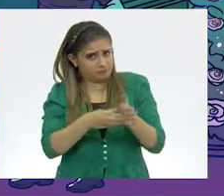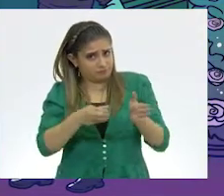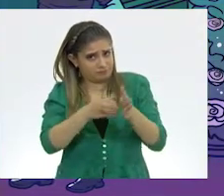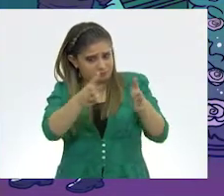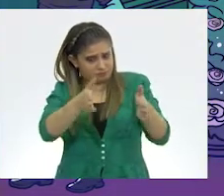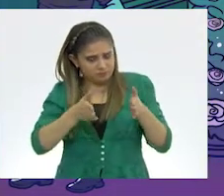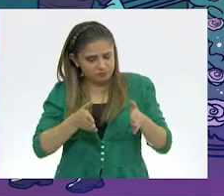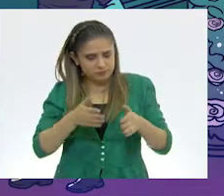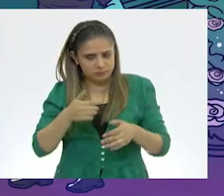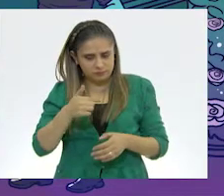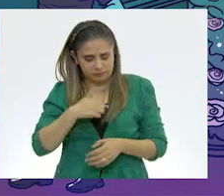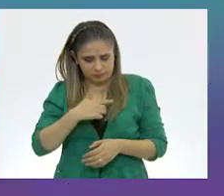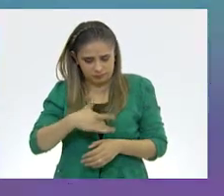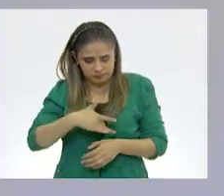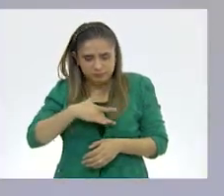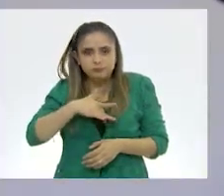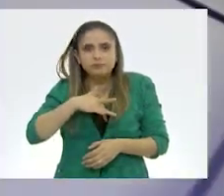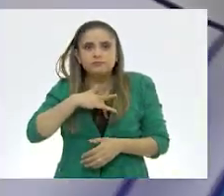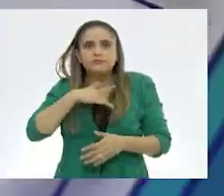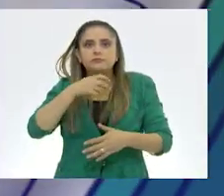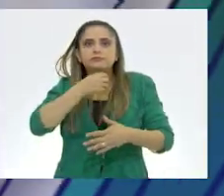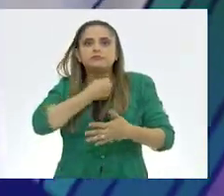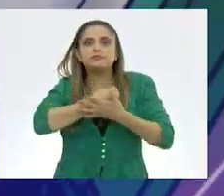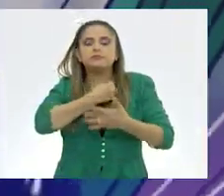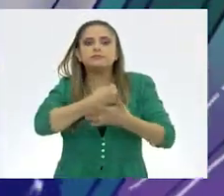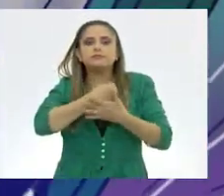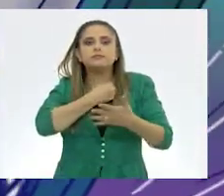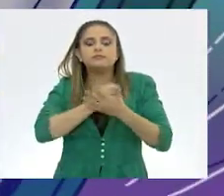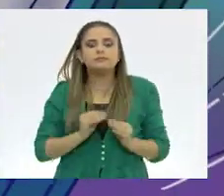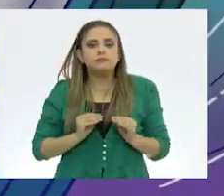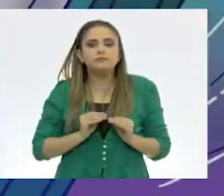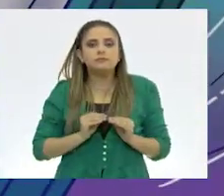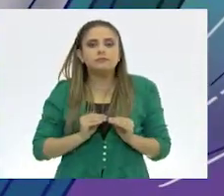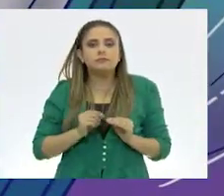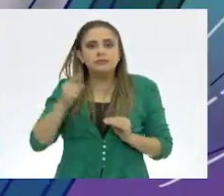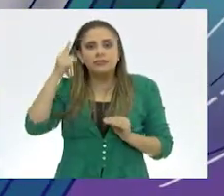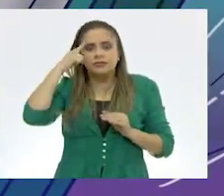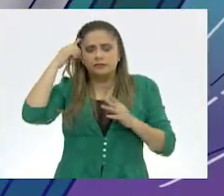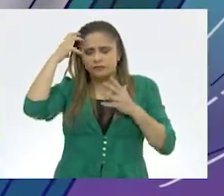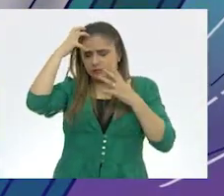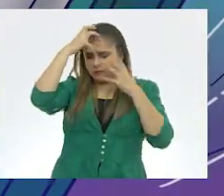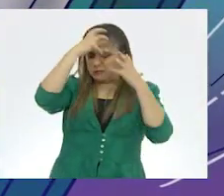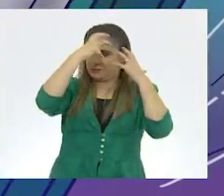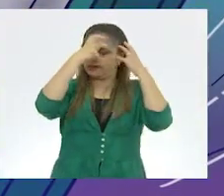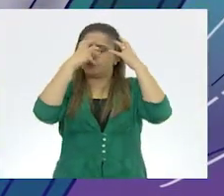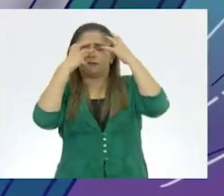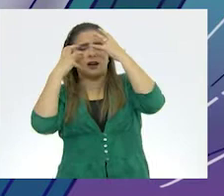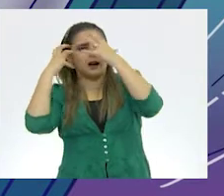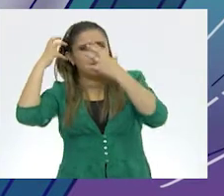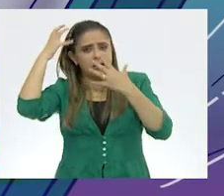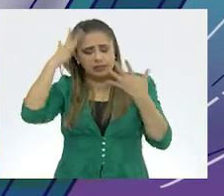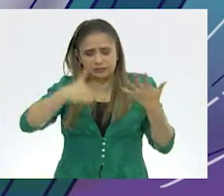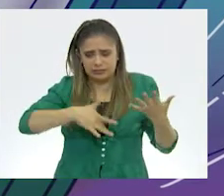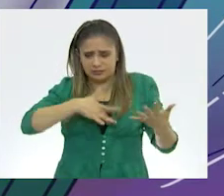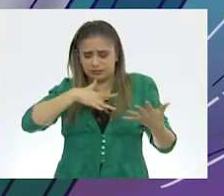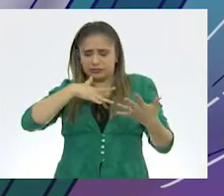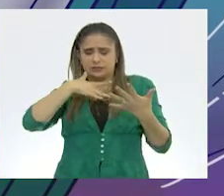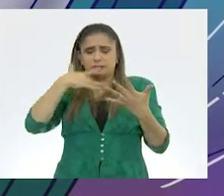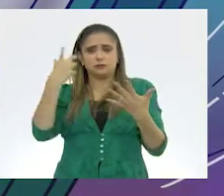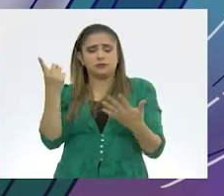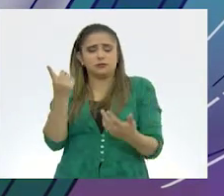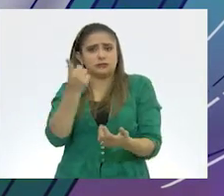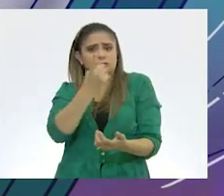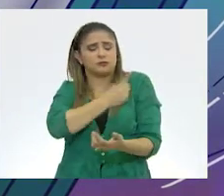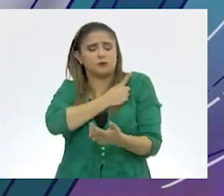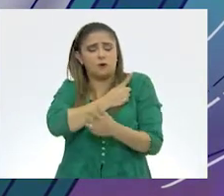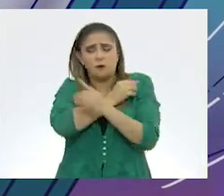Sentí que el corazón me dejaba de latir dentro del pecho, que la cabeza me daba vueltas y que me hallaba abandonado en mitad